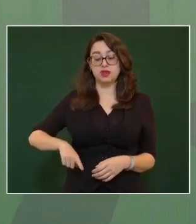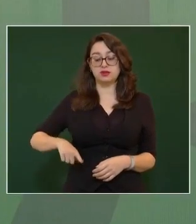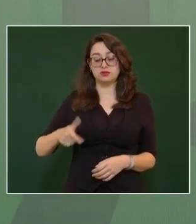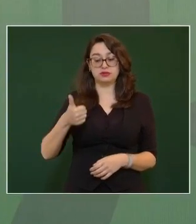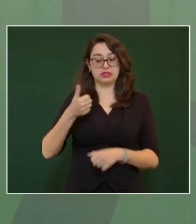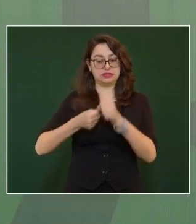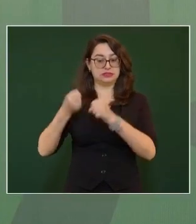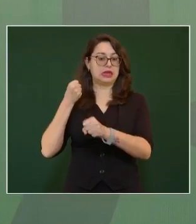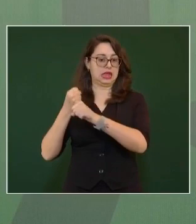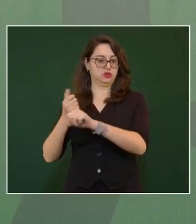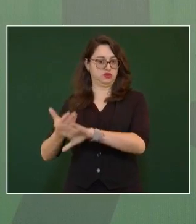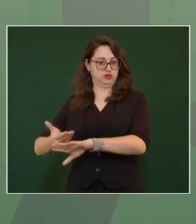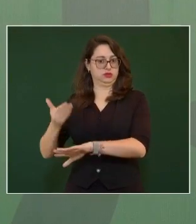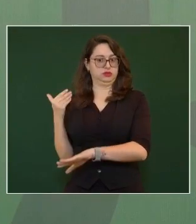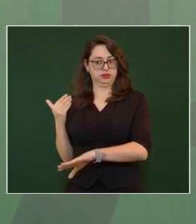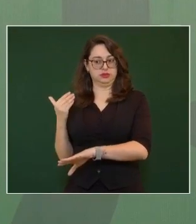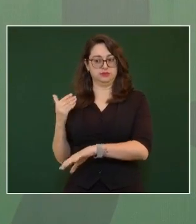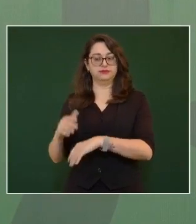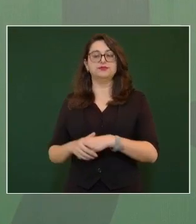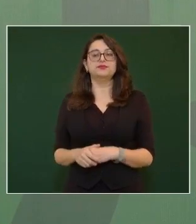concesiones a empresas